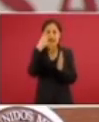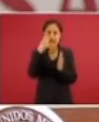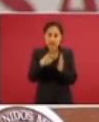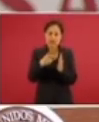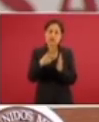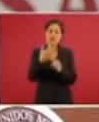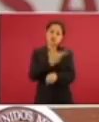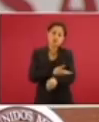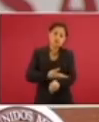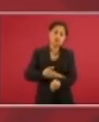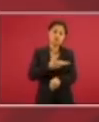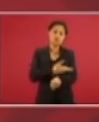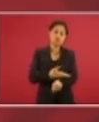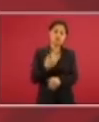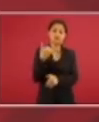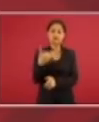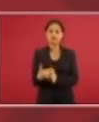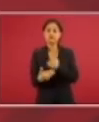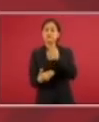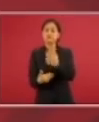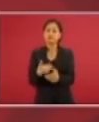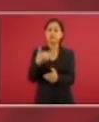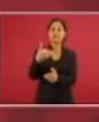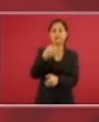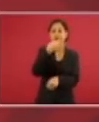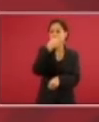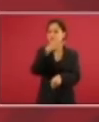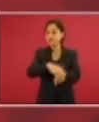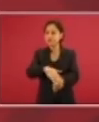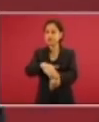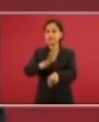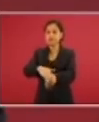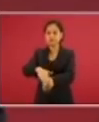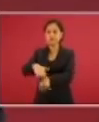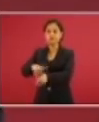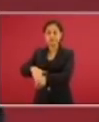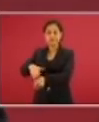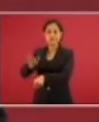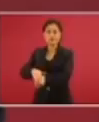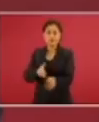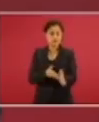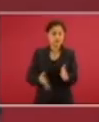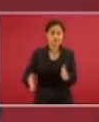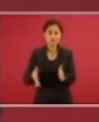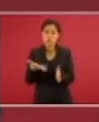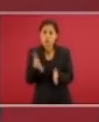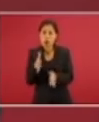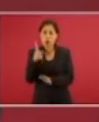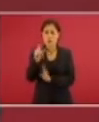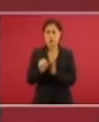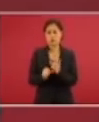se tendría que pasar por 2-3 instancias, y es un proceso que lleva un mes.